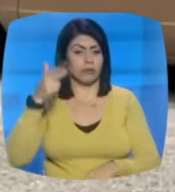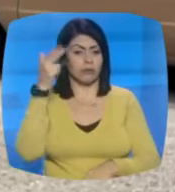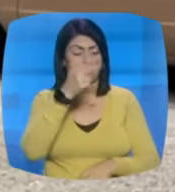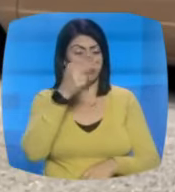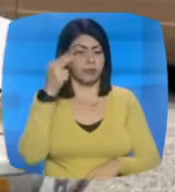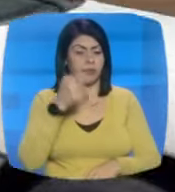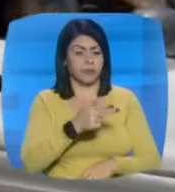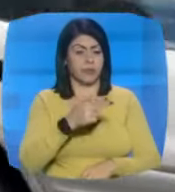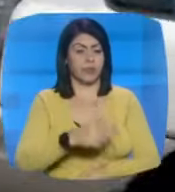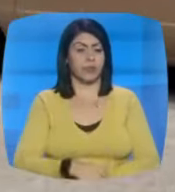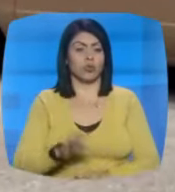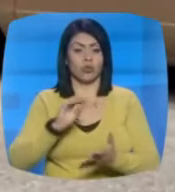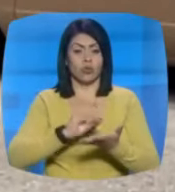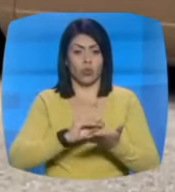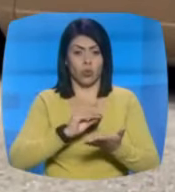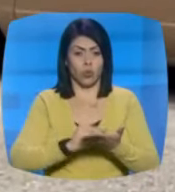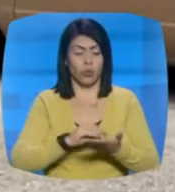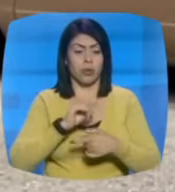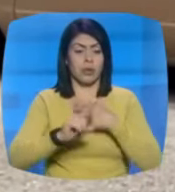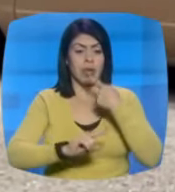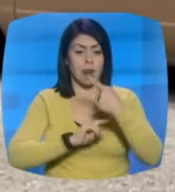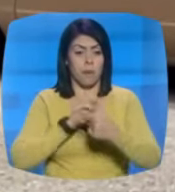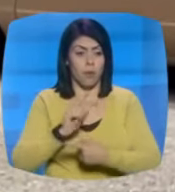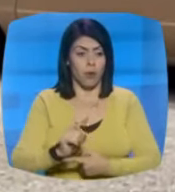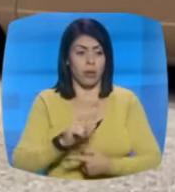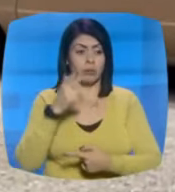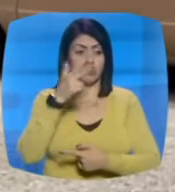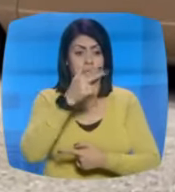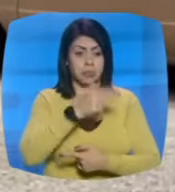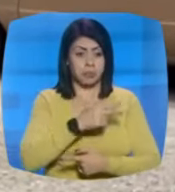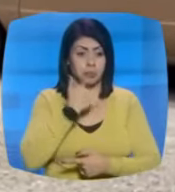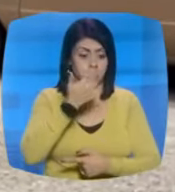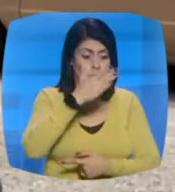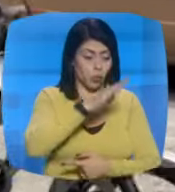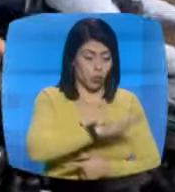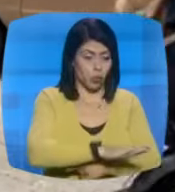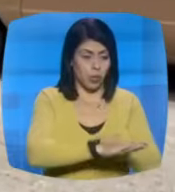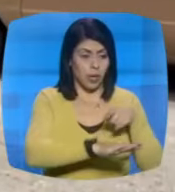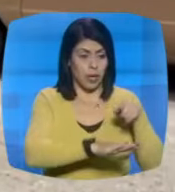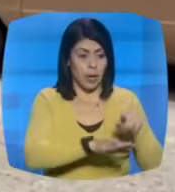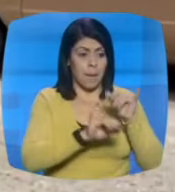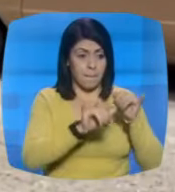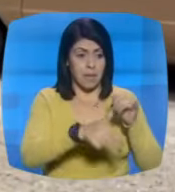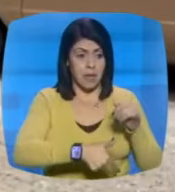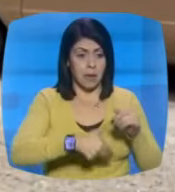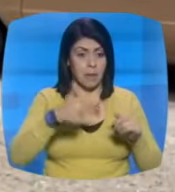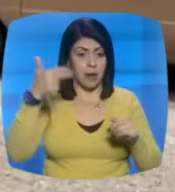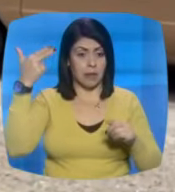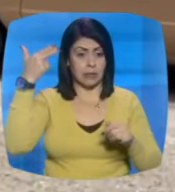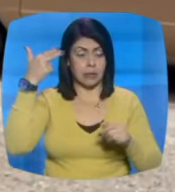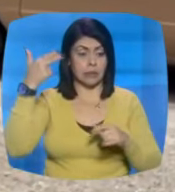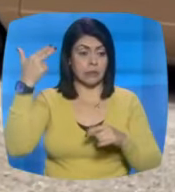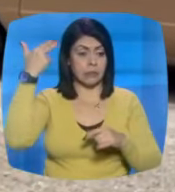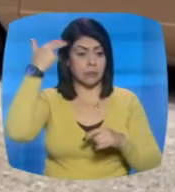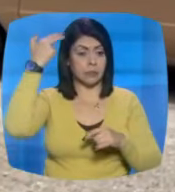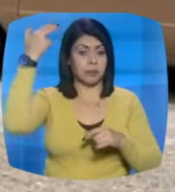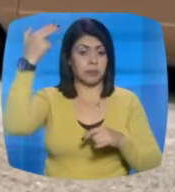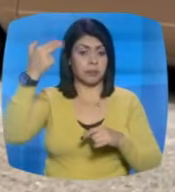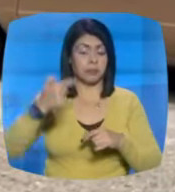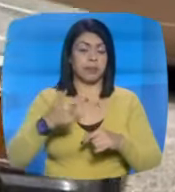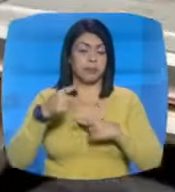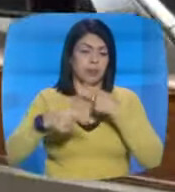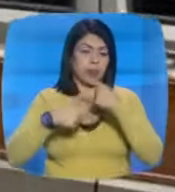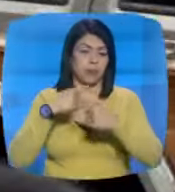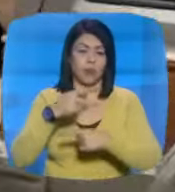le disparó en dos oportunidades. Luego de perpetrar el crimen, con esta misma arma se propinó un disparo en la cabeza que